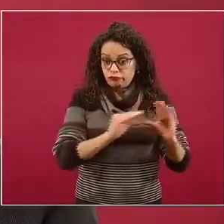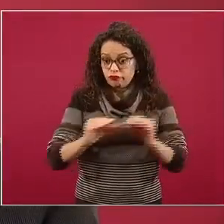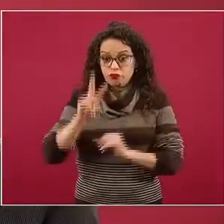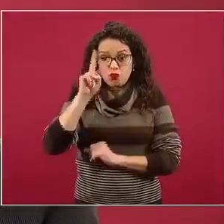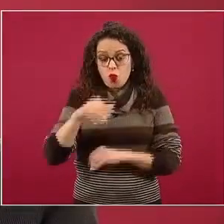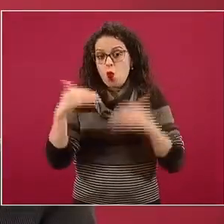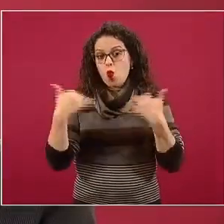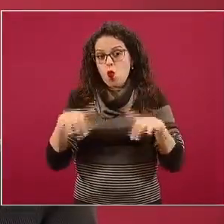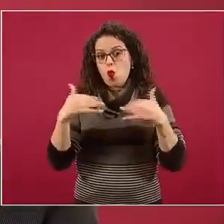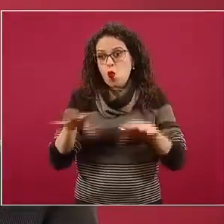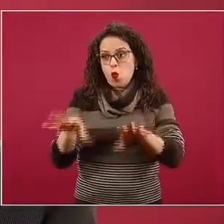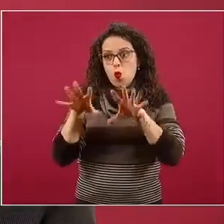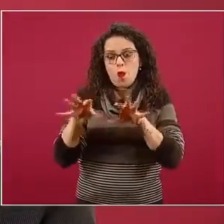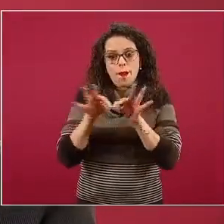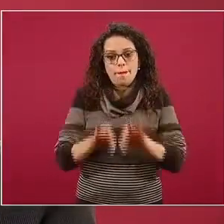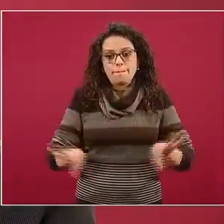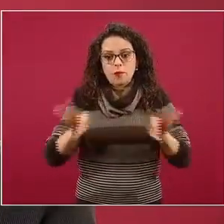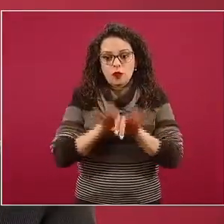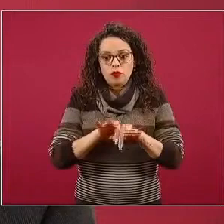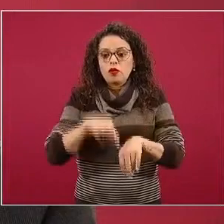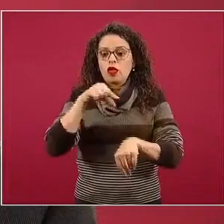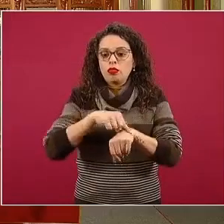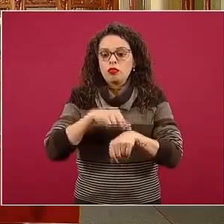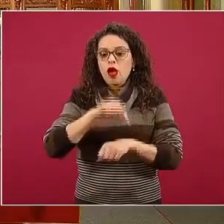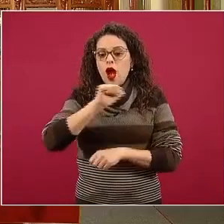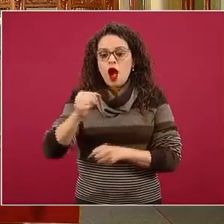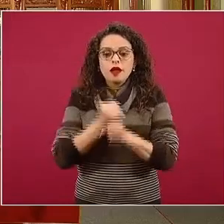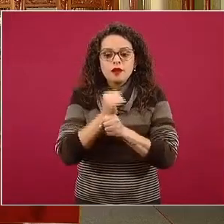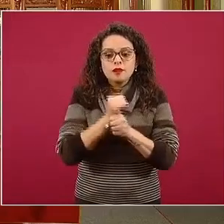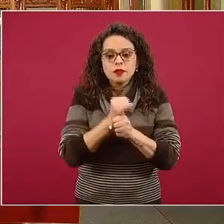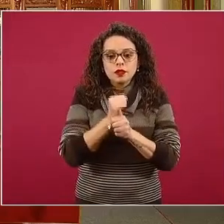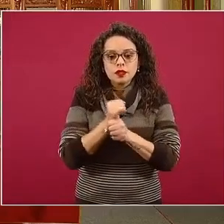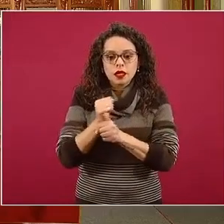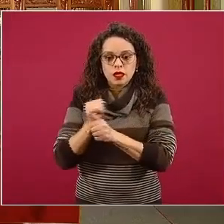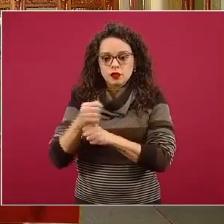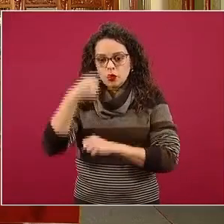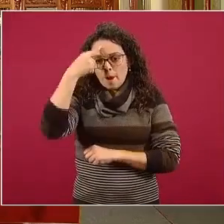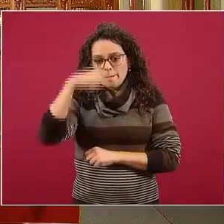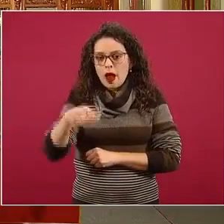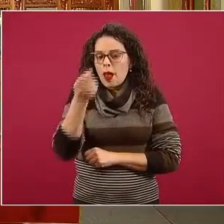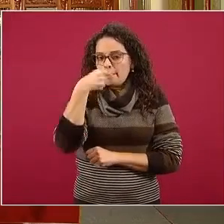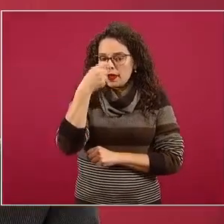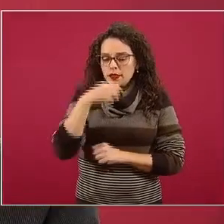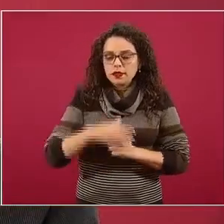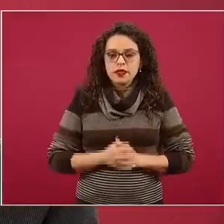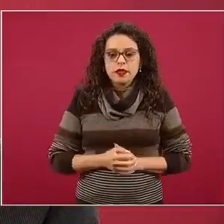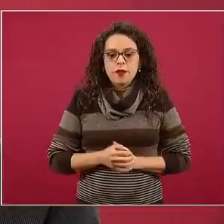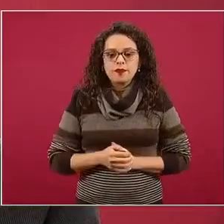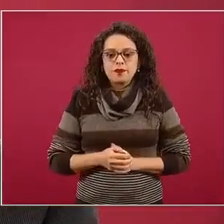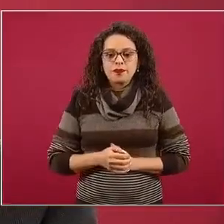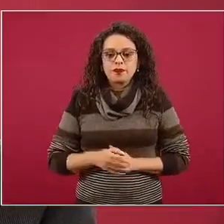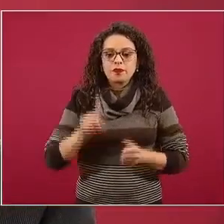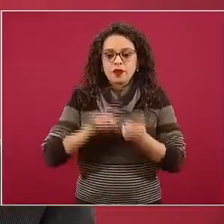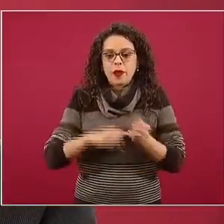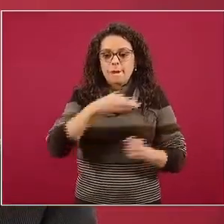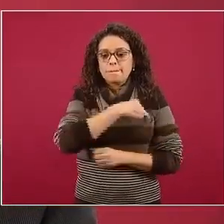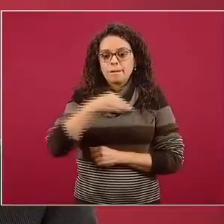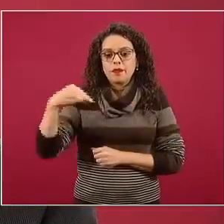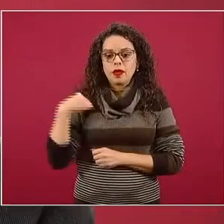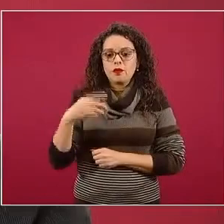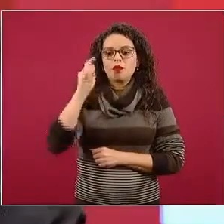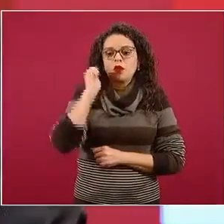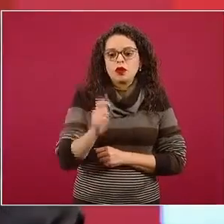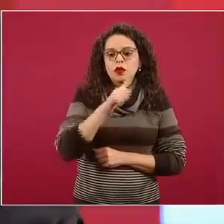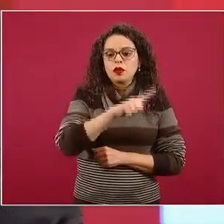destacado, doctor en investigación en medicina y miembro de distintas asociaciones profesionales, desde luego la Academia Nacional de Medicina,